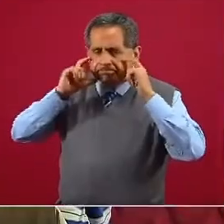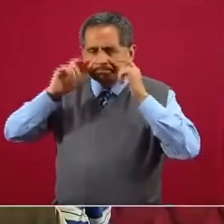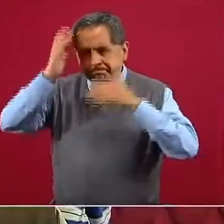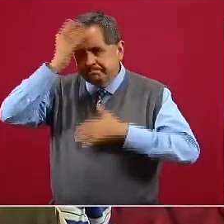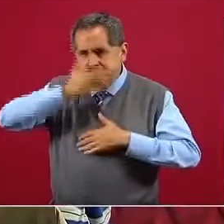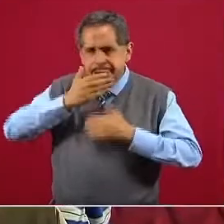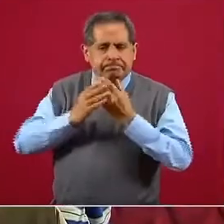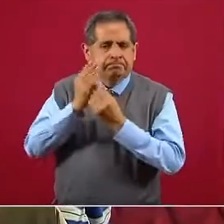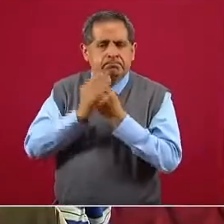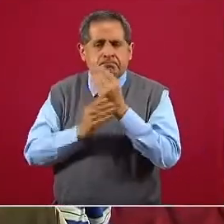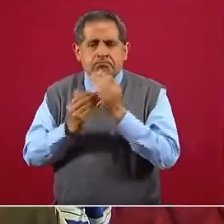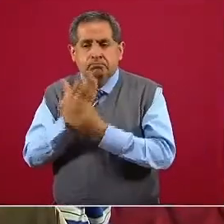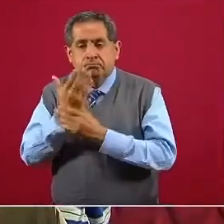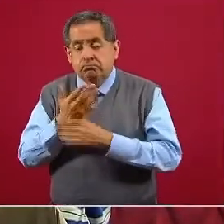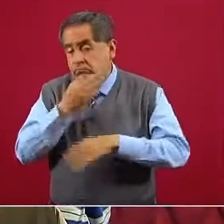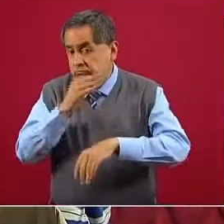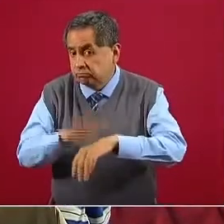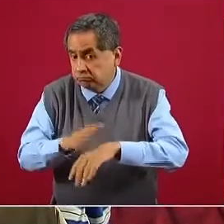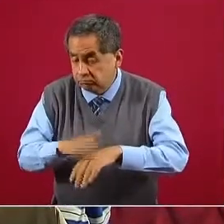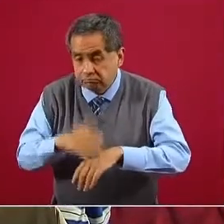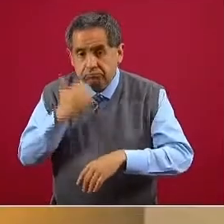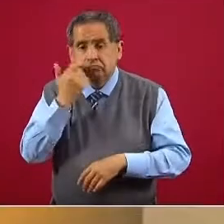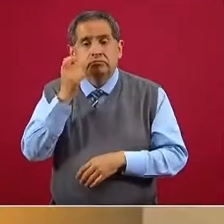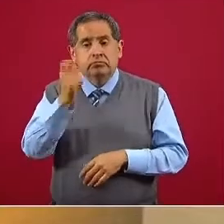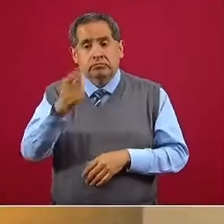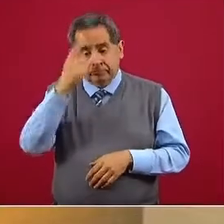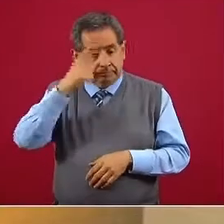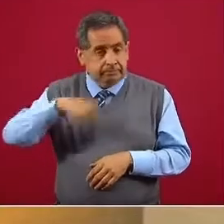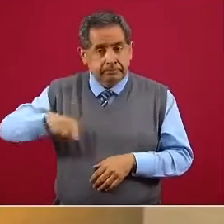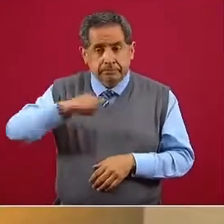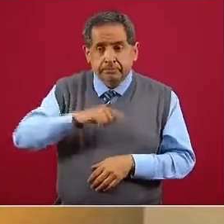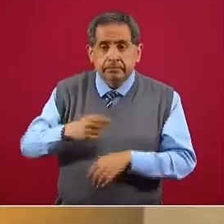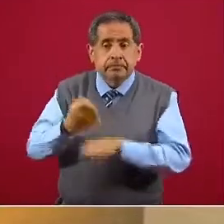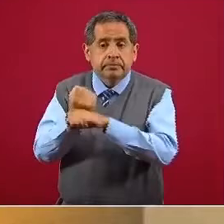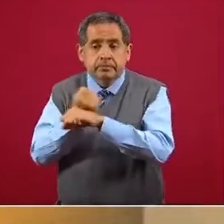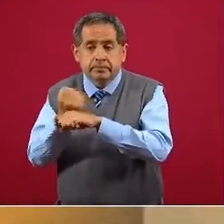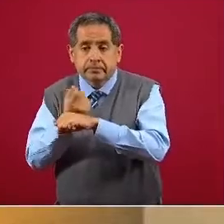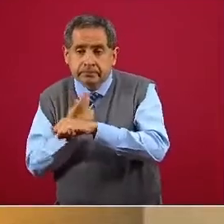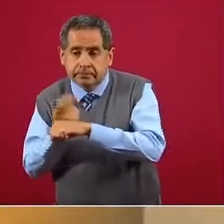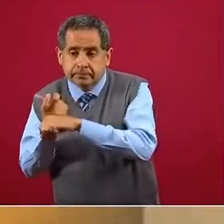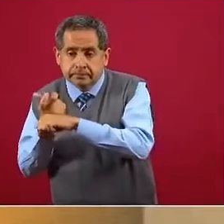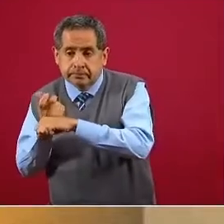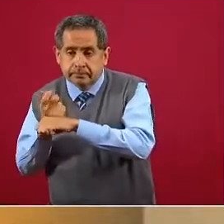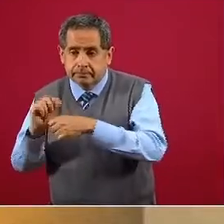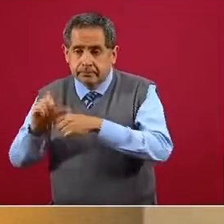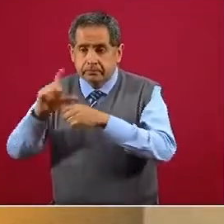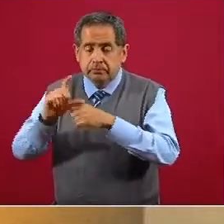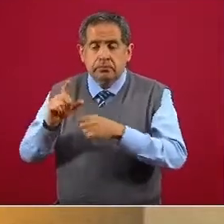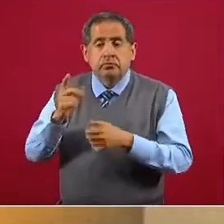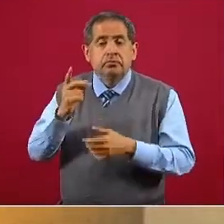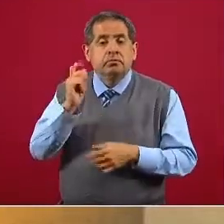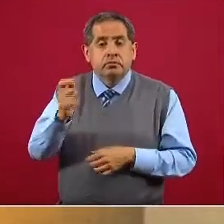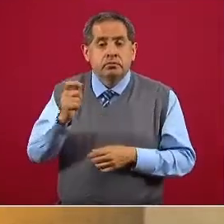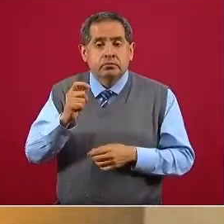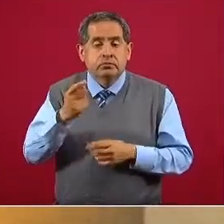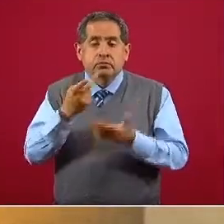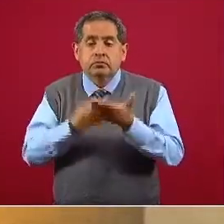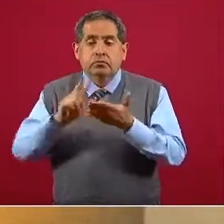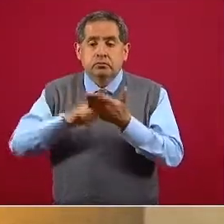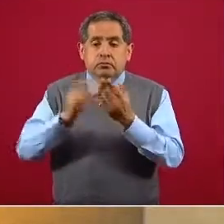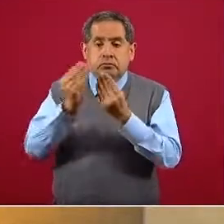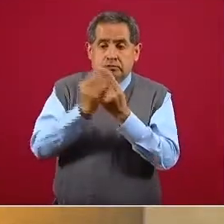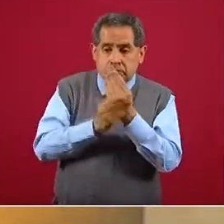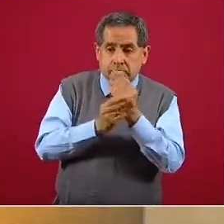cubrebocas, caretas, guantes y les quiero mencionar que para obtener las muestras sanguíneas se pondrán dobles